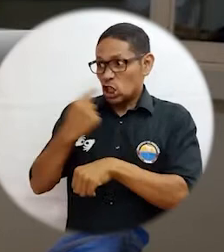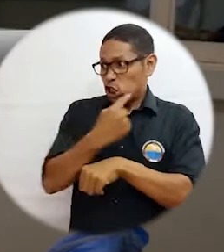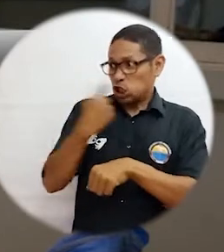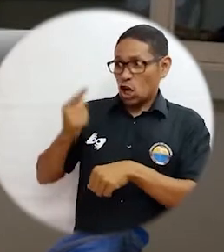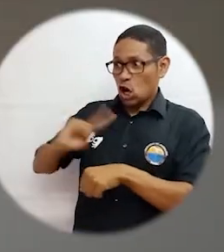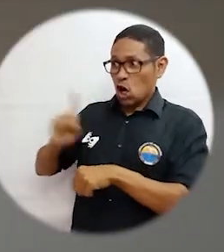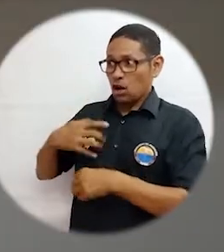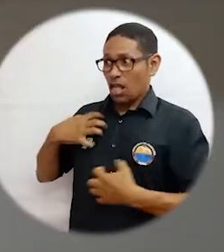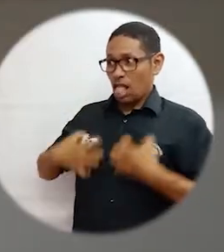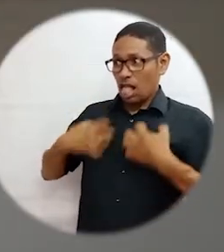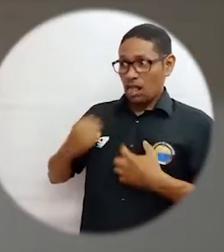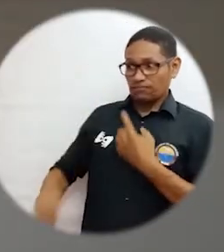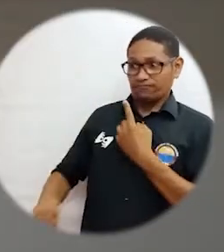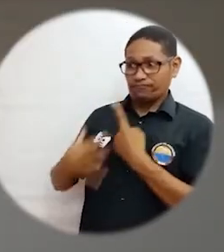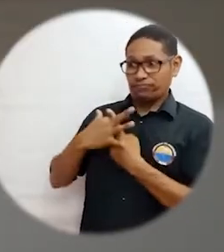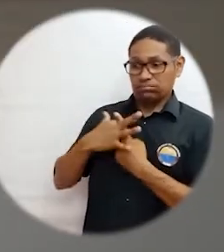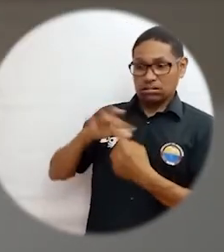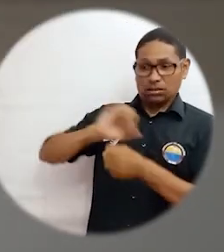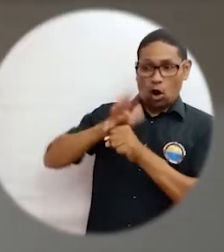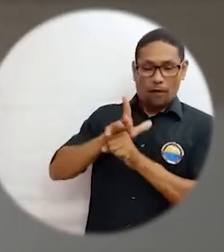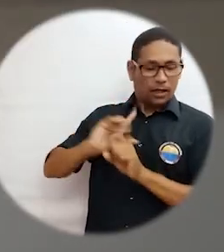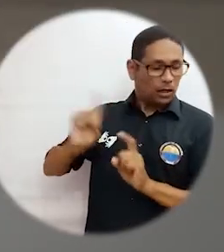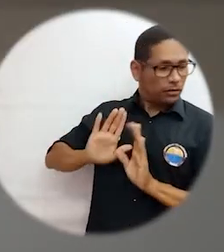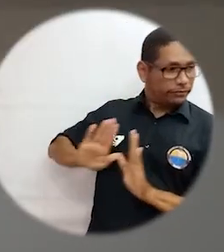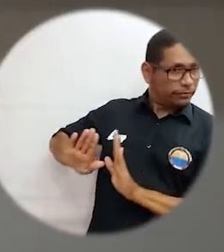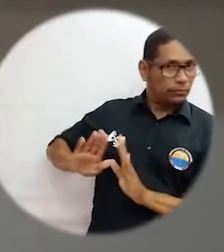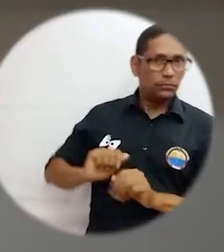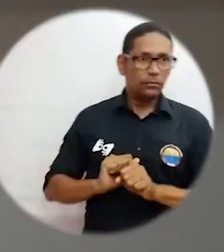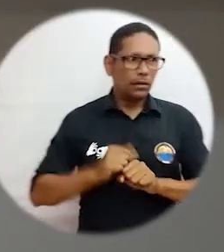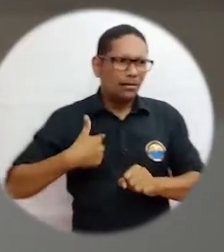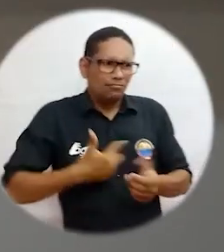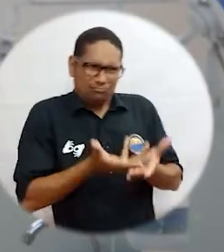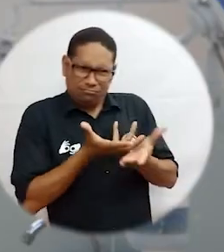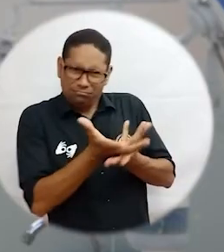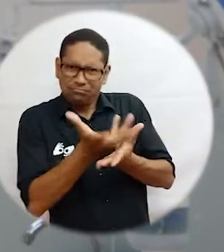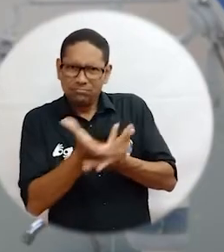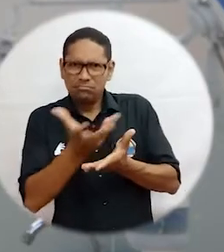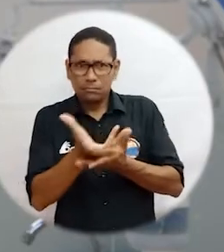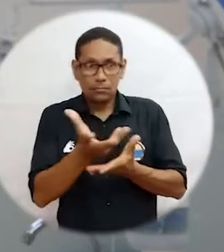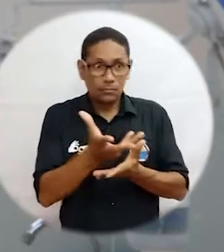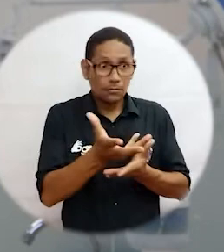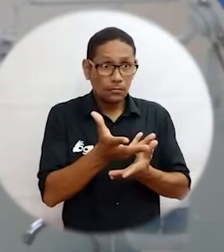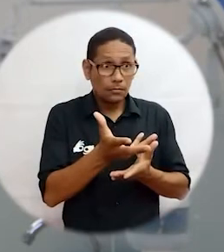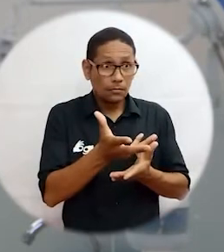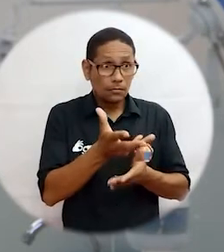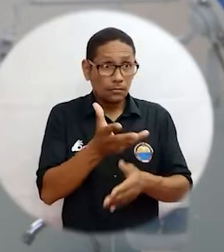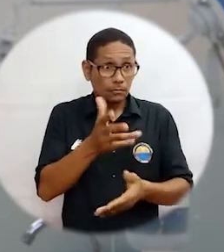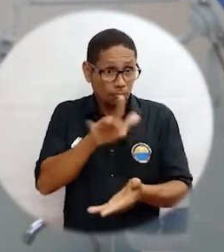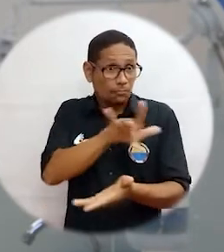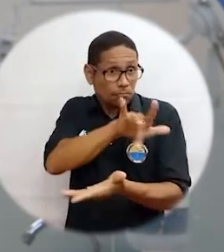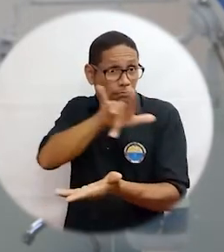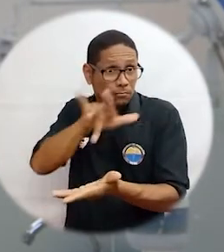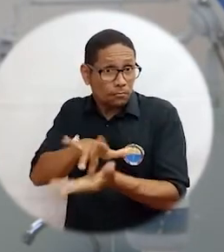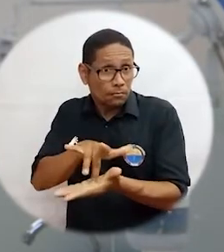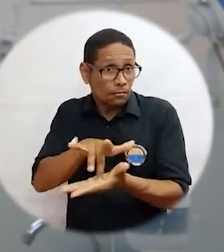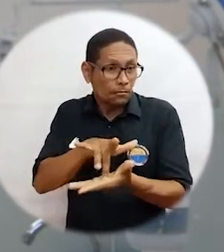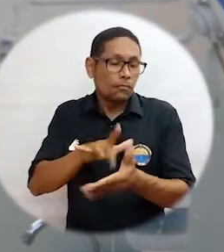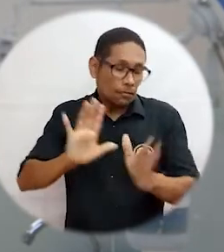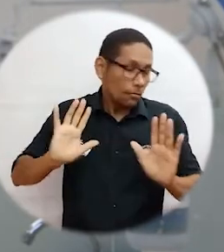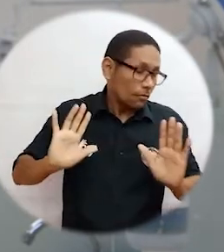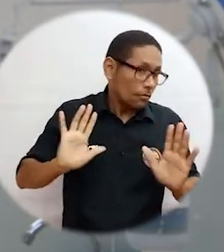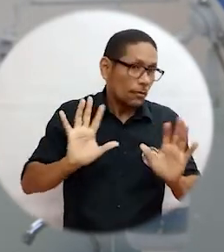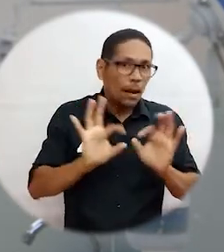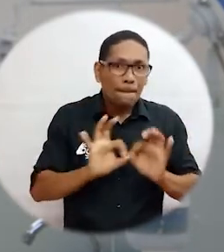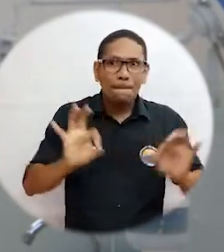y la asistencia a los controles de salud bucal por temor a contagiarse del COVID-19. La recomendación es, si tenemos que